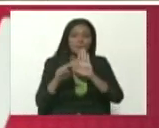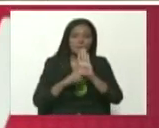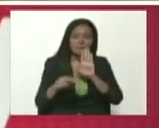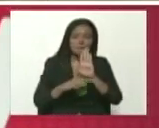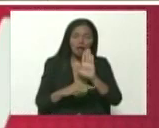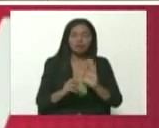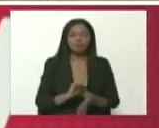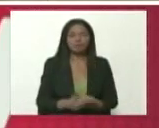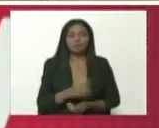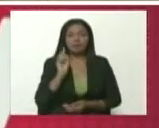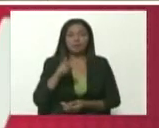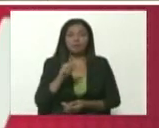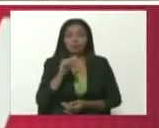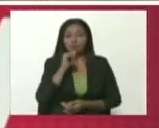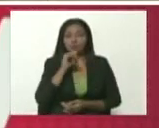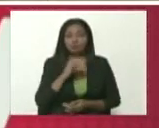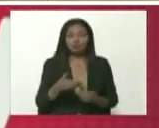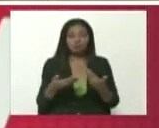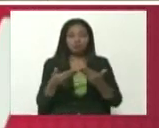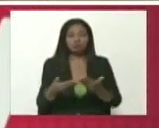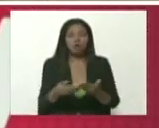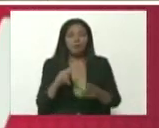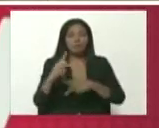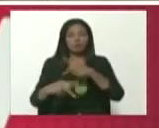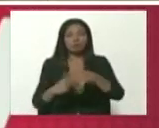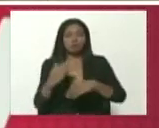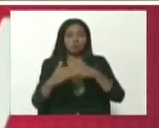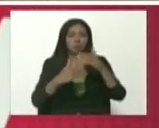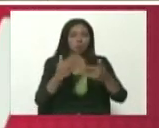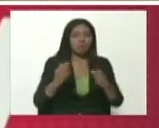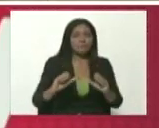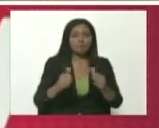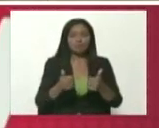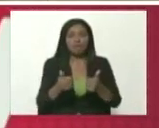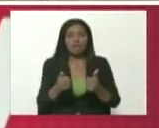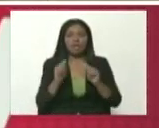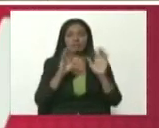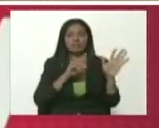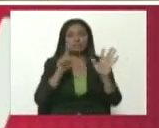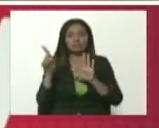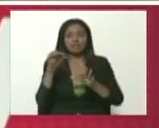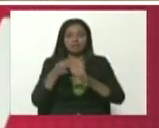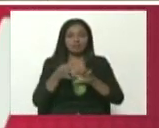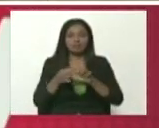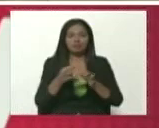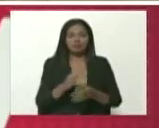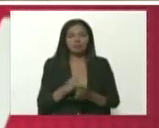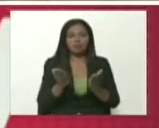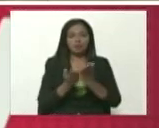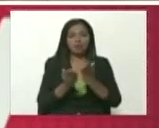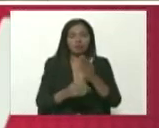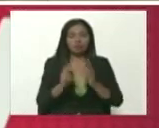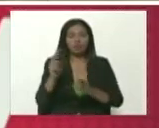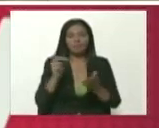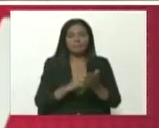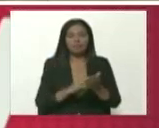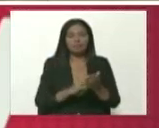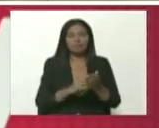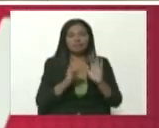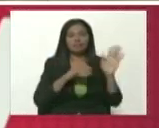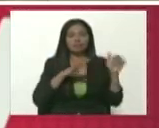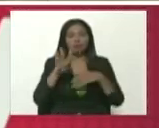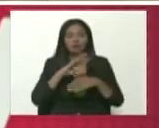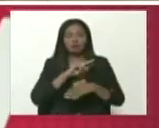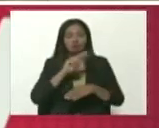además, usted también lo dijo ahorita, es un proceso gradual. Arranca el 16 de septiembre el año escolar 2019-2020,